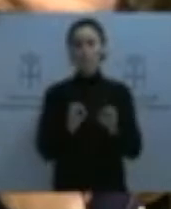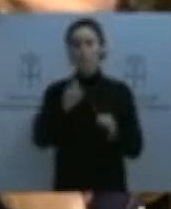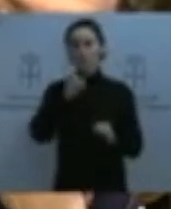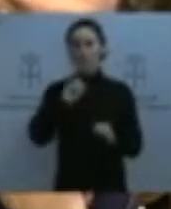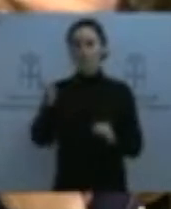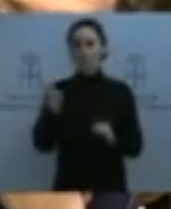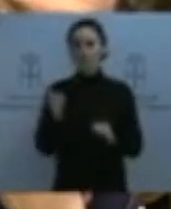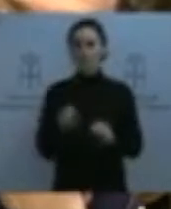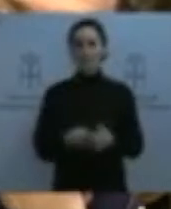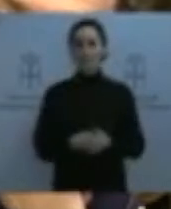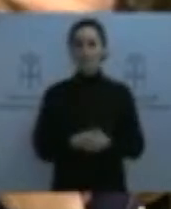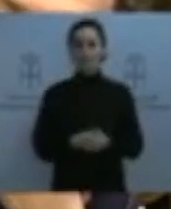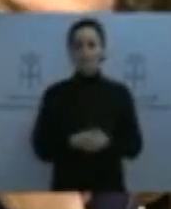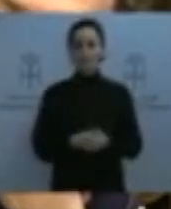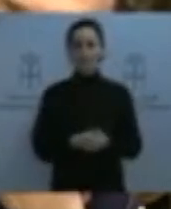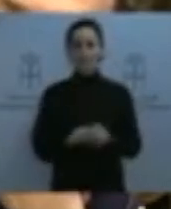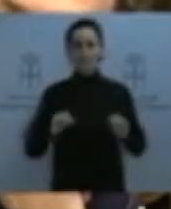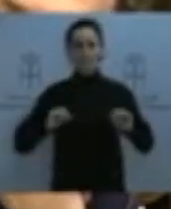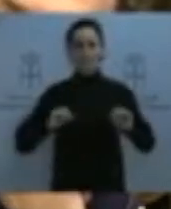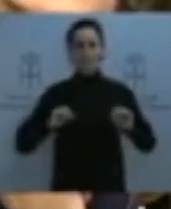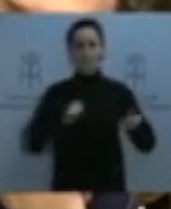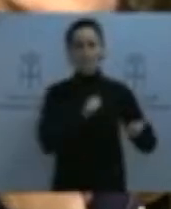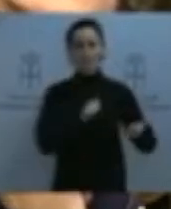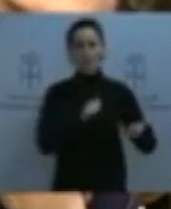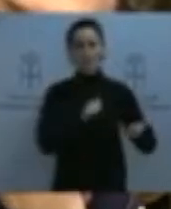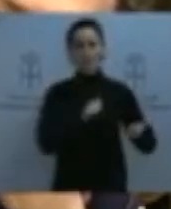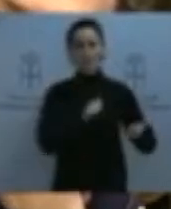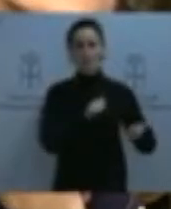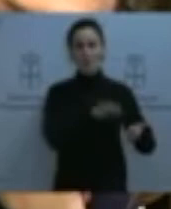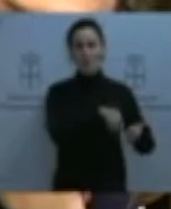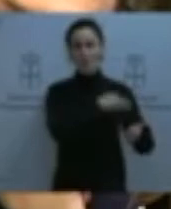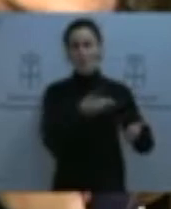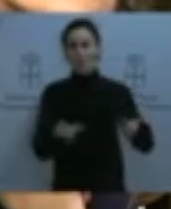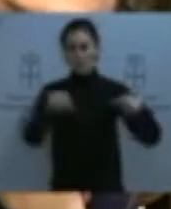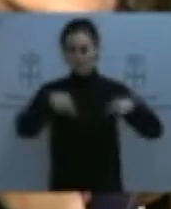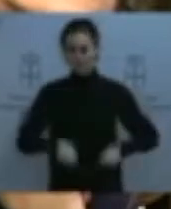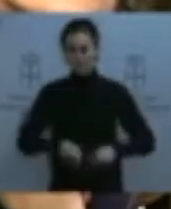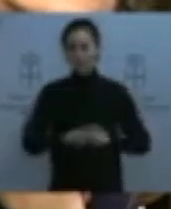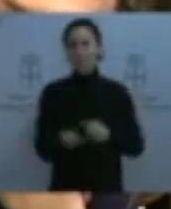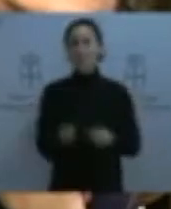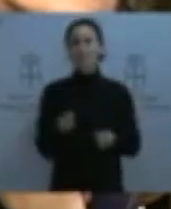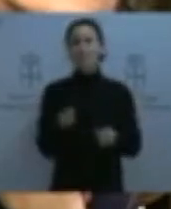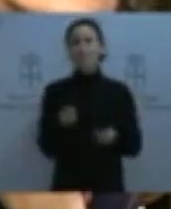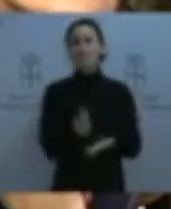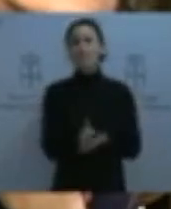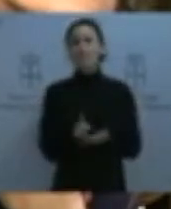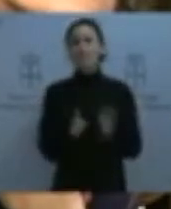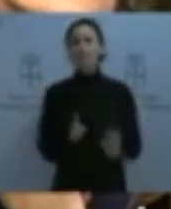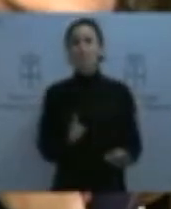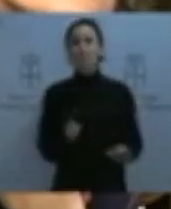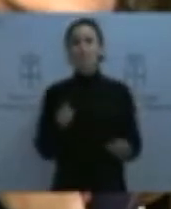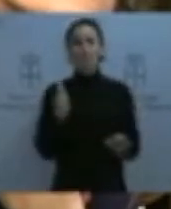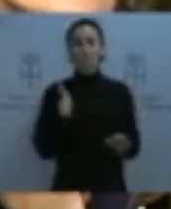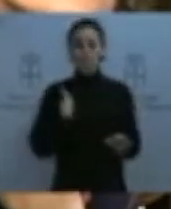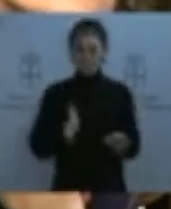Fundación desde sus inicios hasta hoy y pedíamos también la documentación justificativa de las